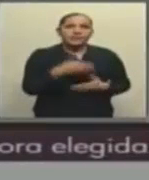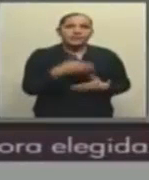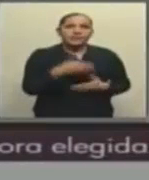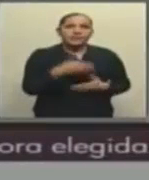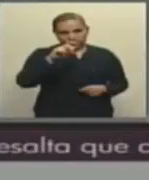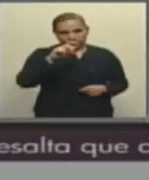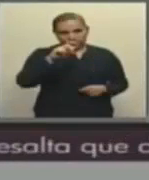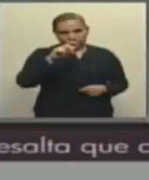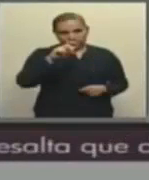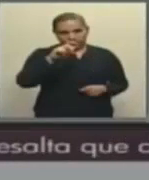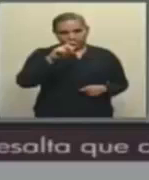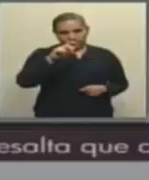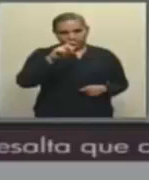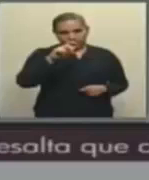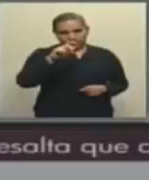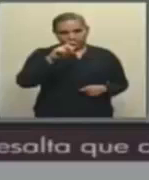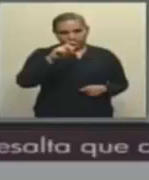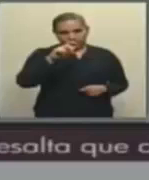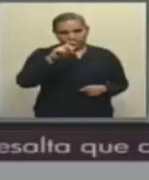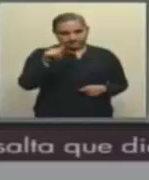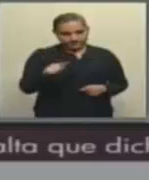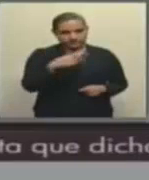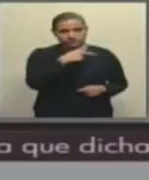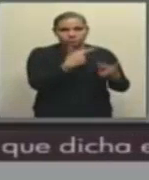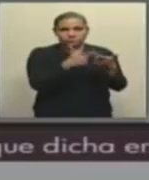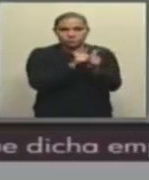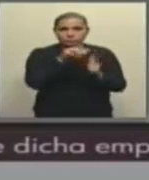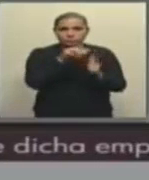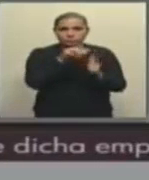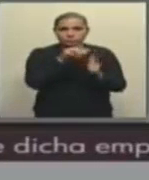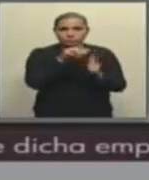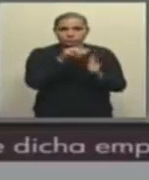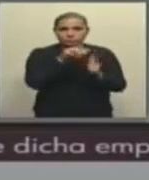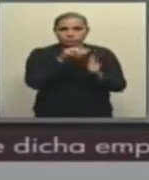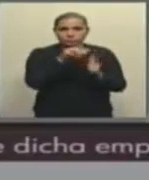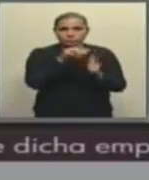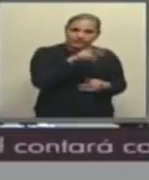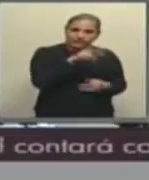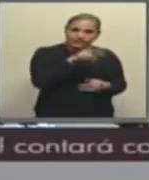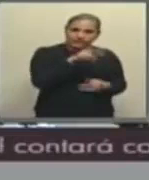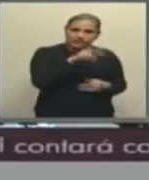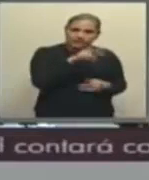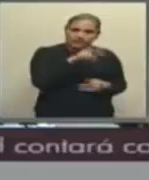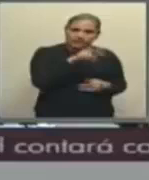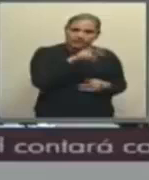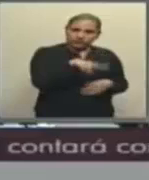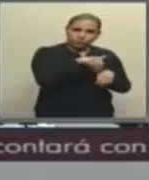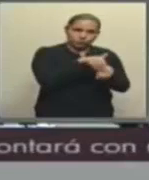Parlamentario de Morena, para referirse al artículo 91, fracción segunda.